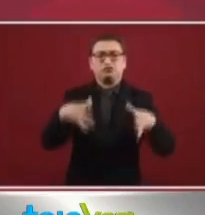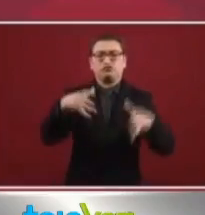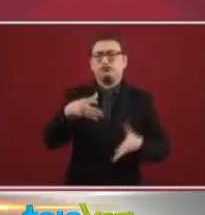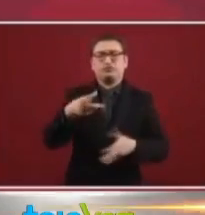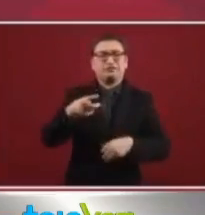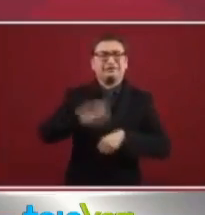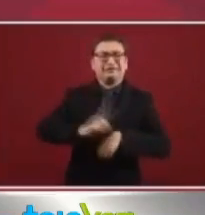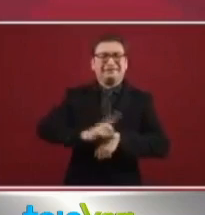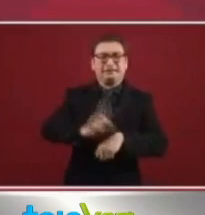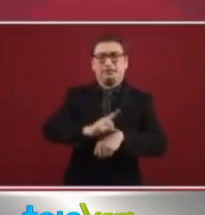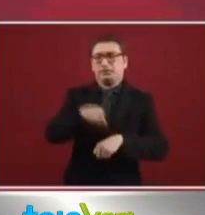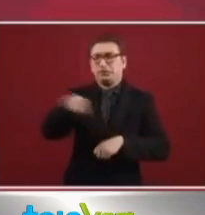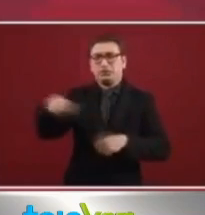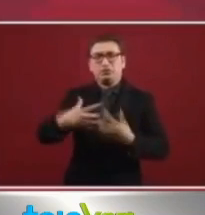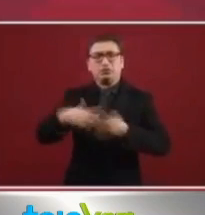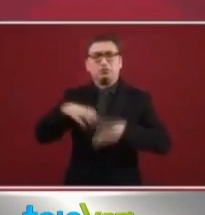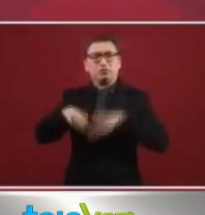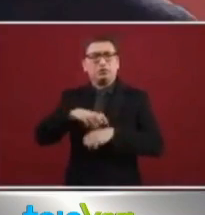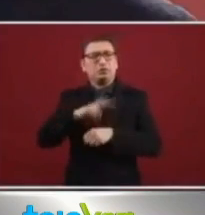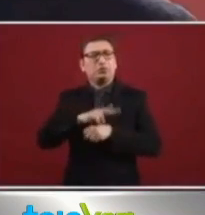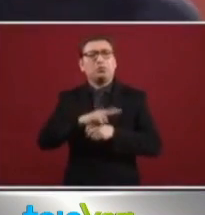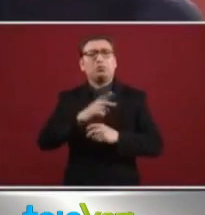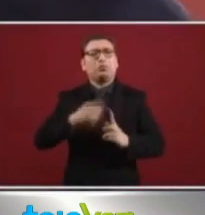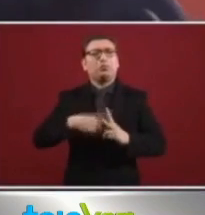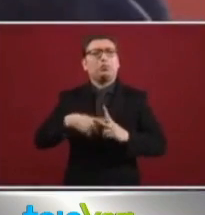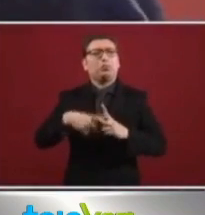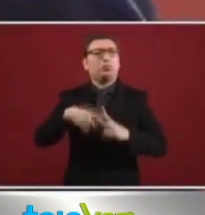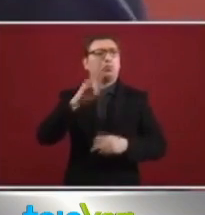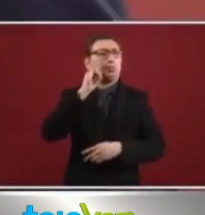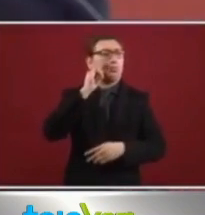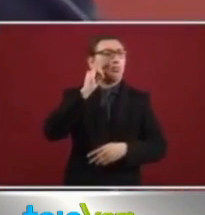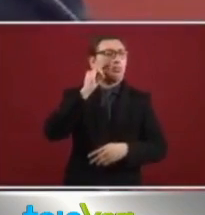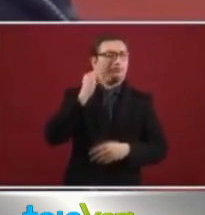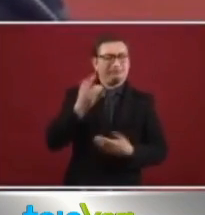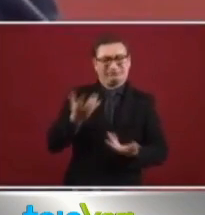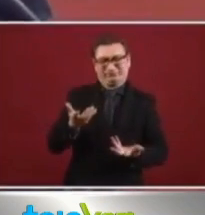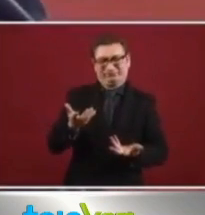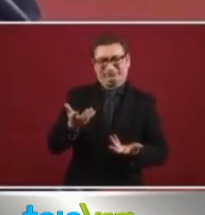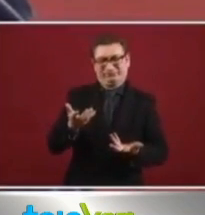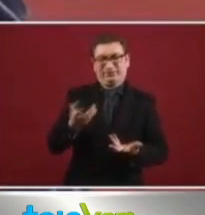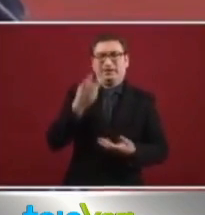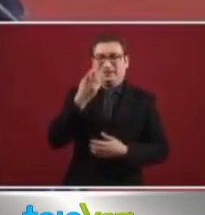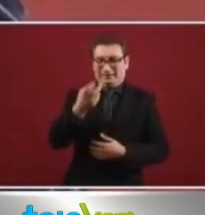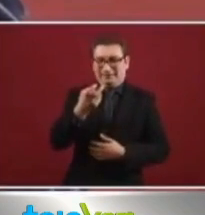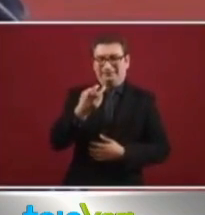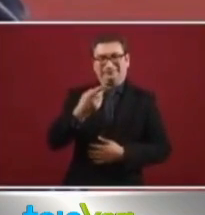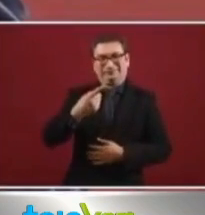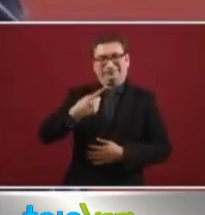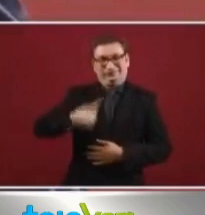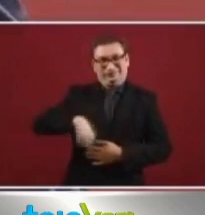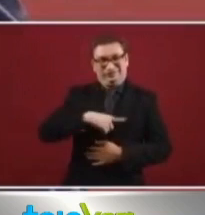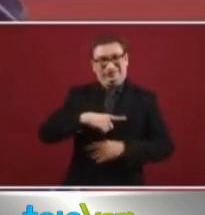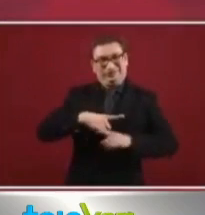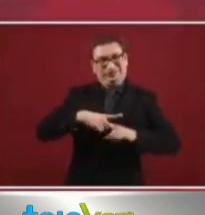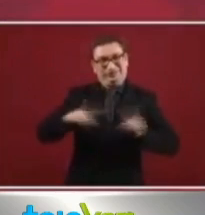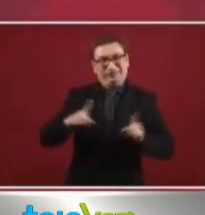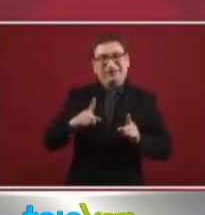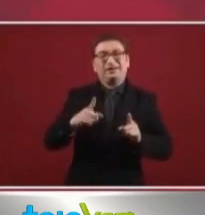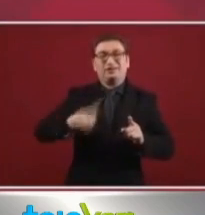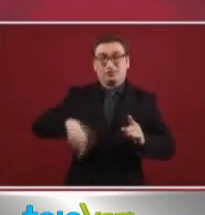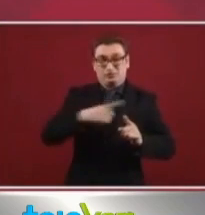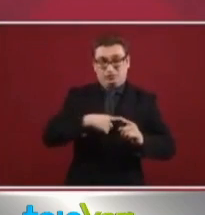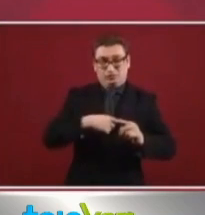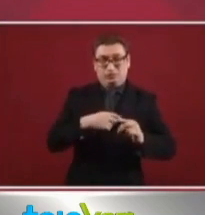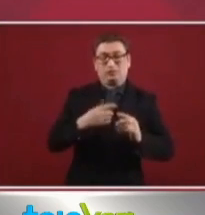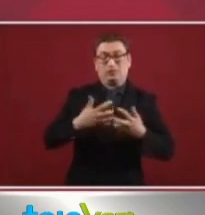República, Andrés Manuel López Obrador, esta mañana? El tema hasta el momento que ha destacado es que en su conferencia de